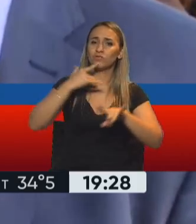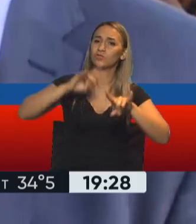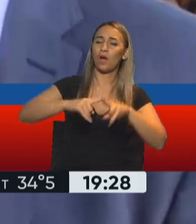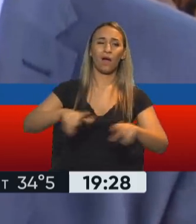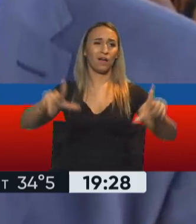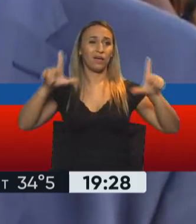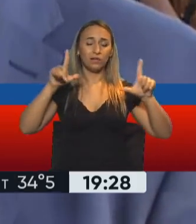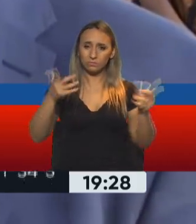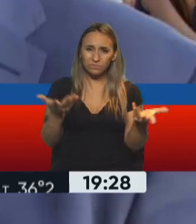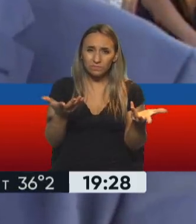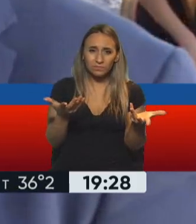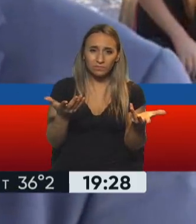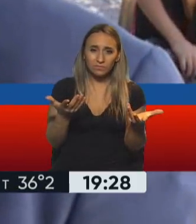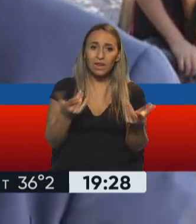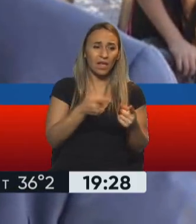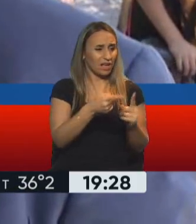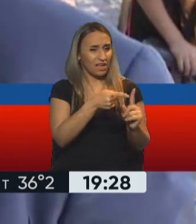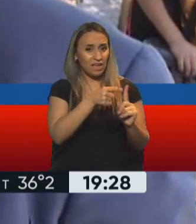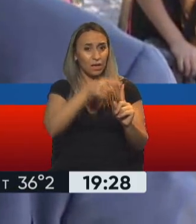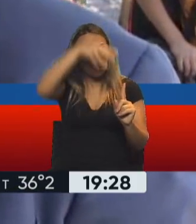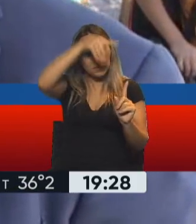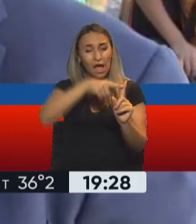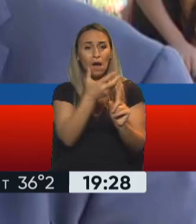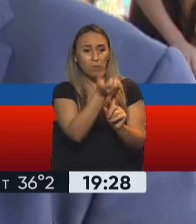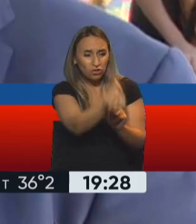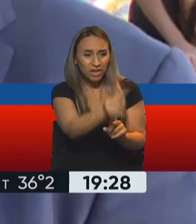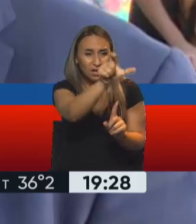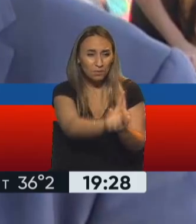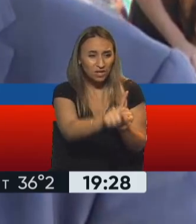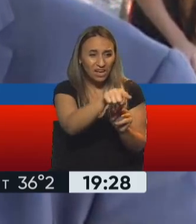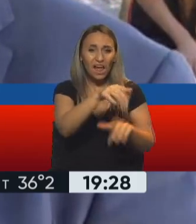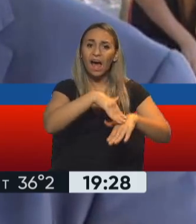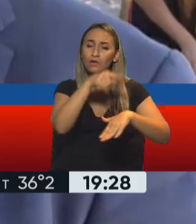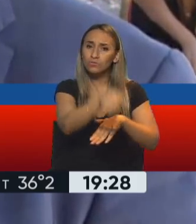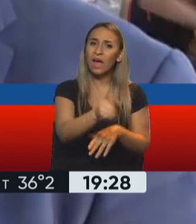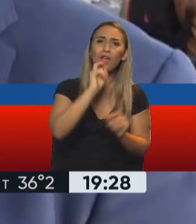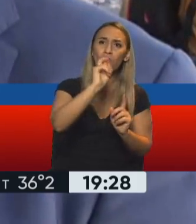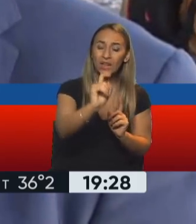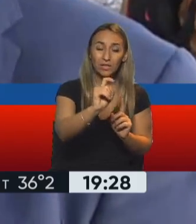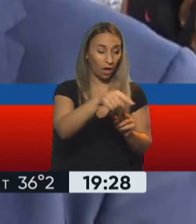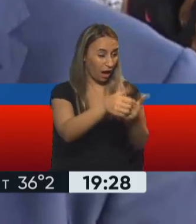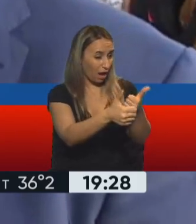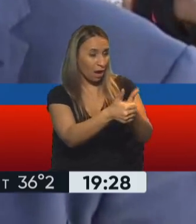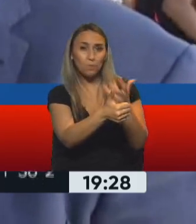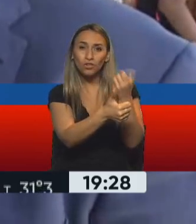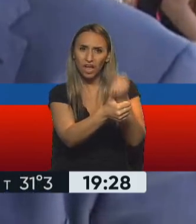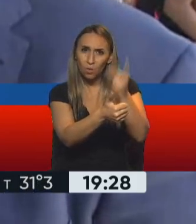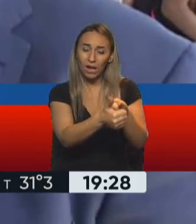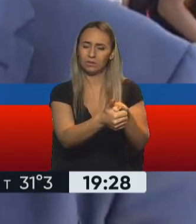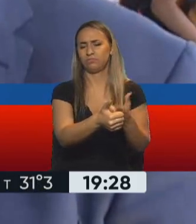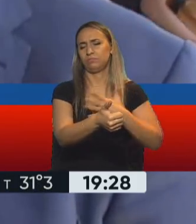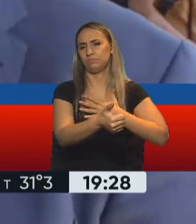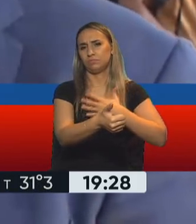una persona que está acusada de un delito es realmente muy triste, muy lamentable. Así que